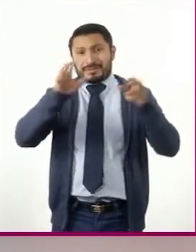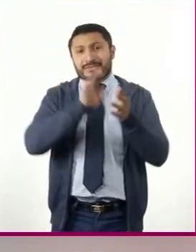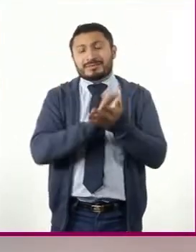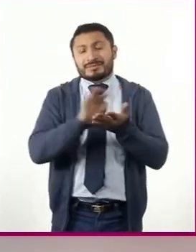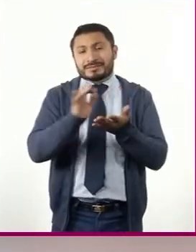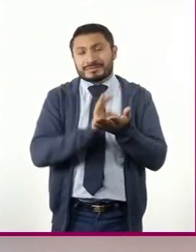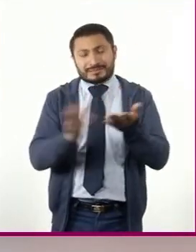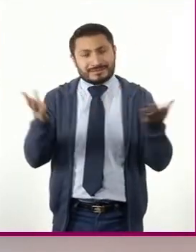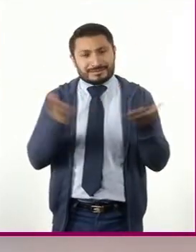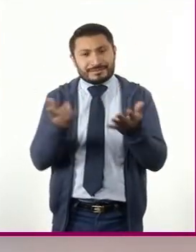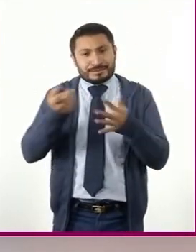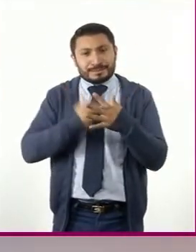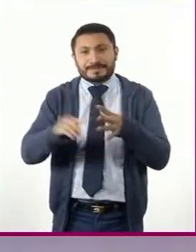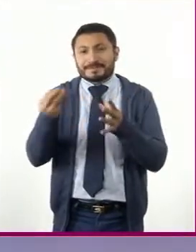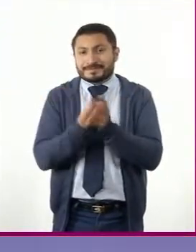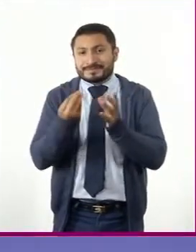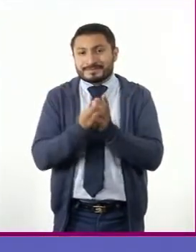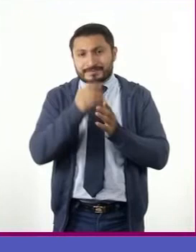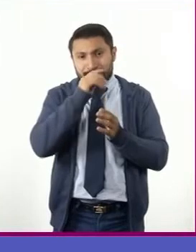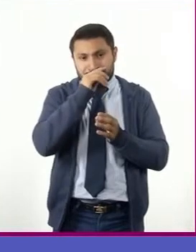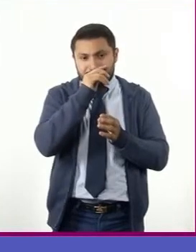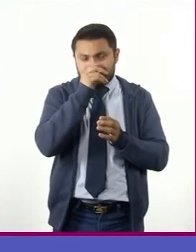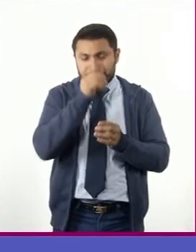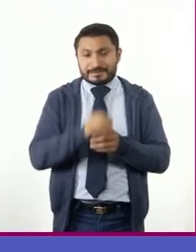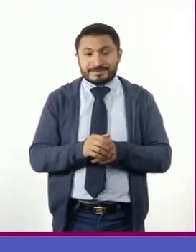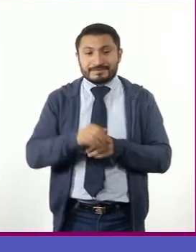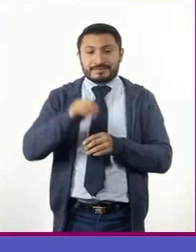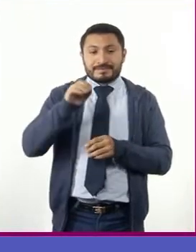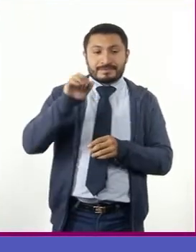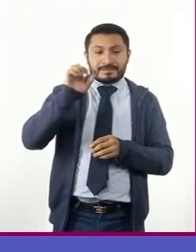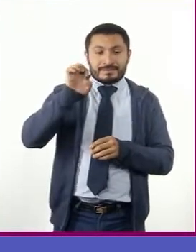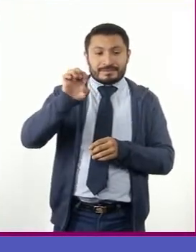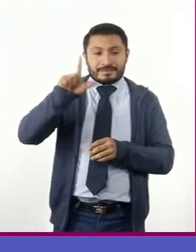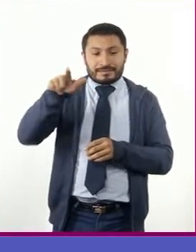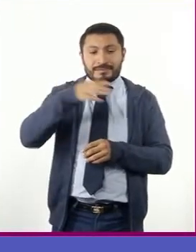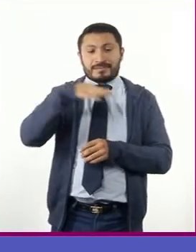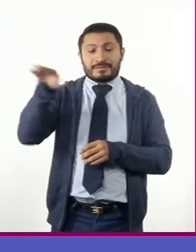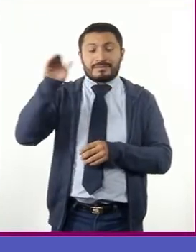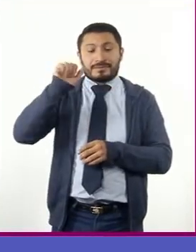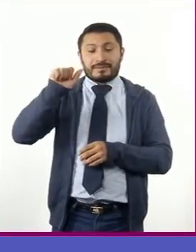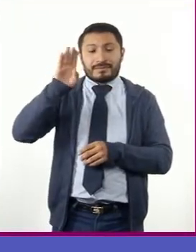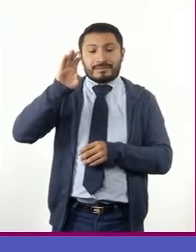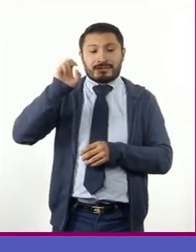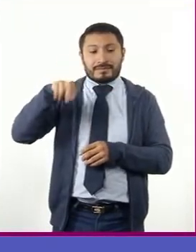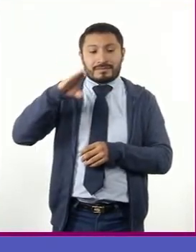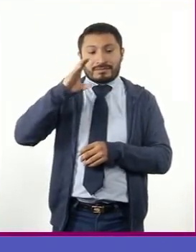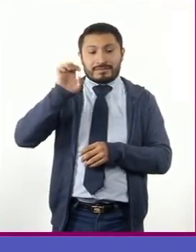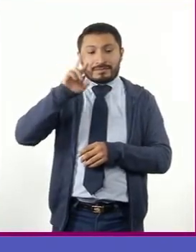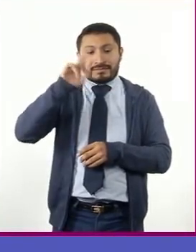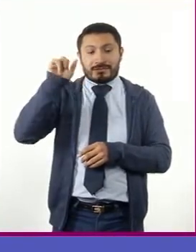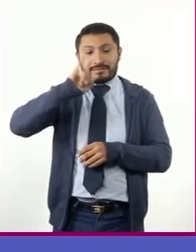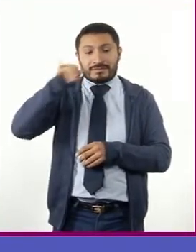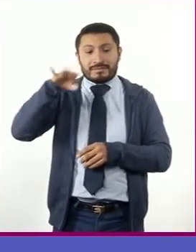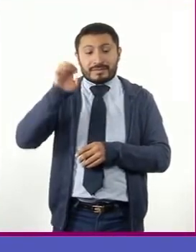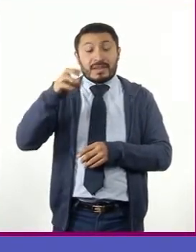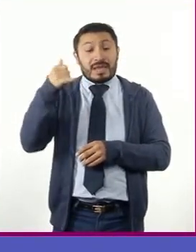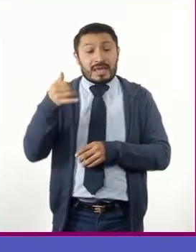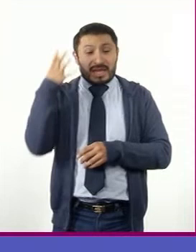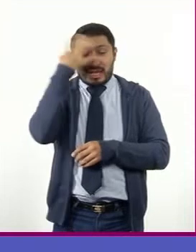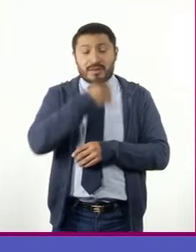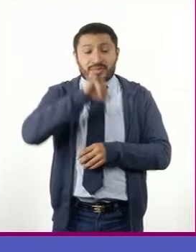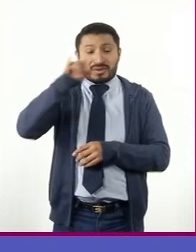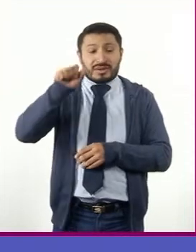realizamos al inicio de la sesión, el Abencerraje y la hermosa Jarifa, y en el espacio relacionado al